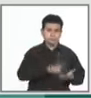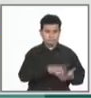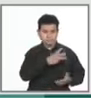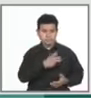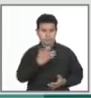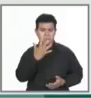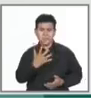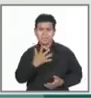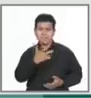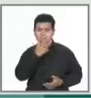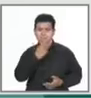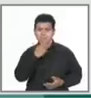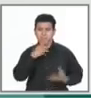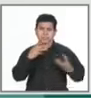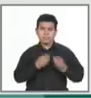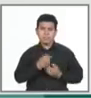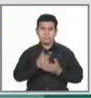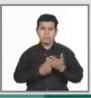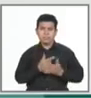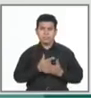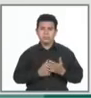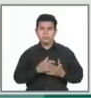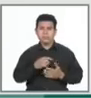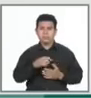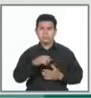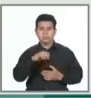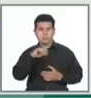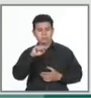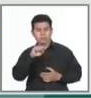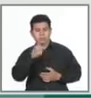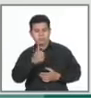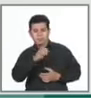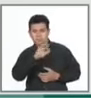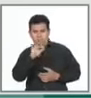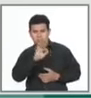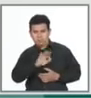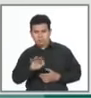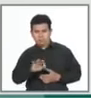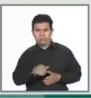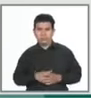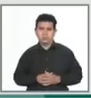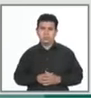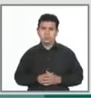1.305 en varones que representan el 66 por ciento